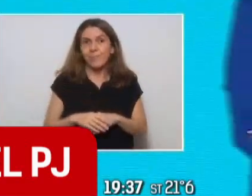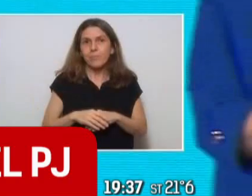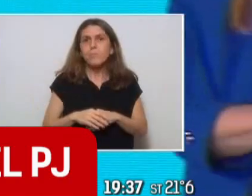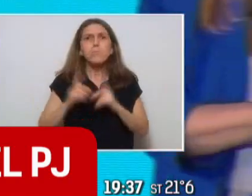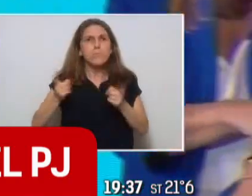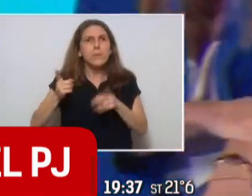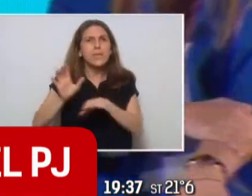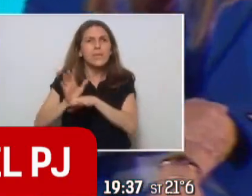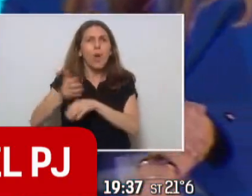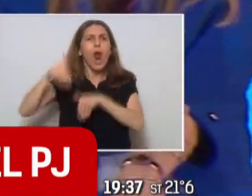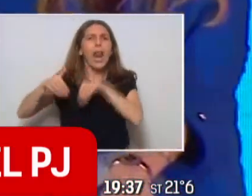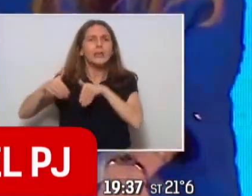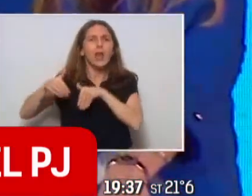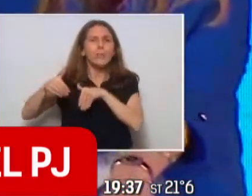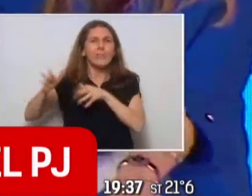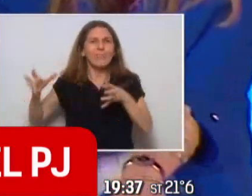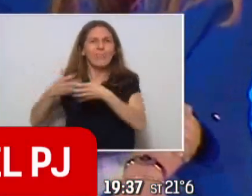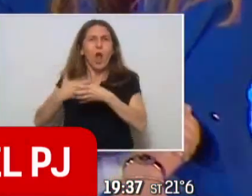los que ganaron aquella elección